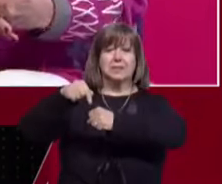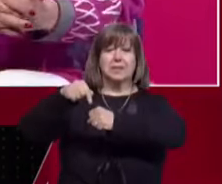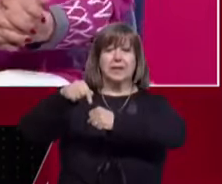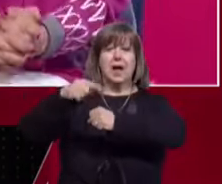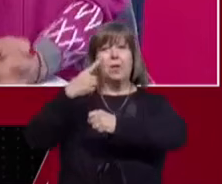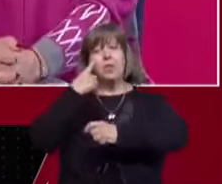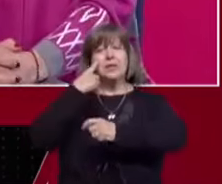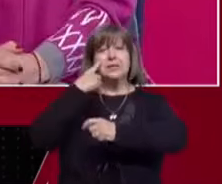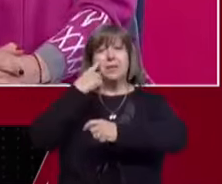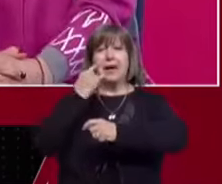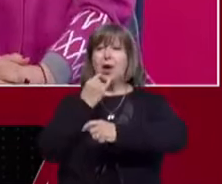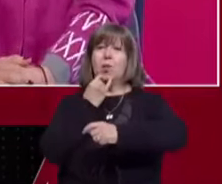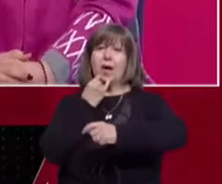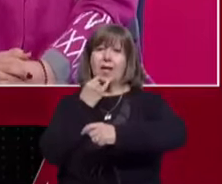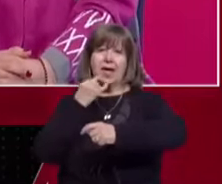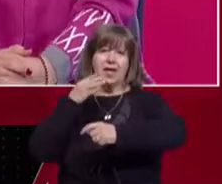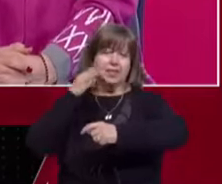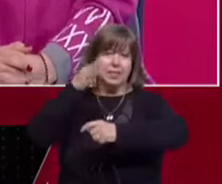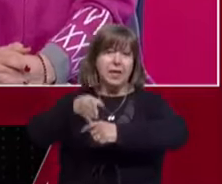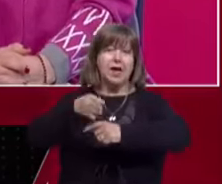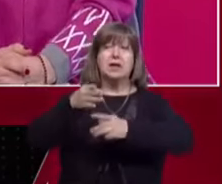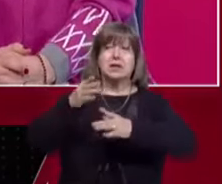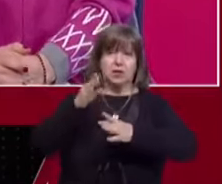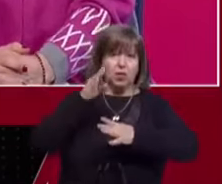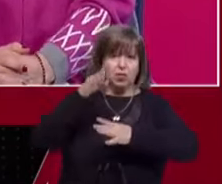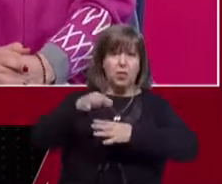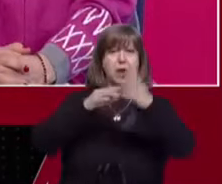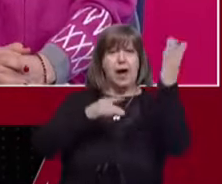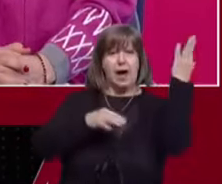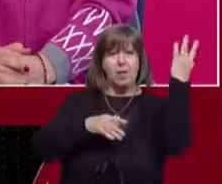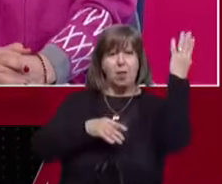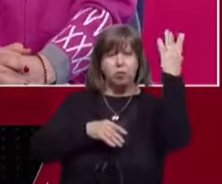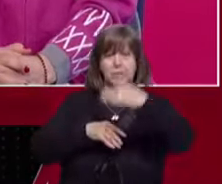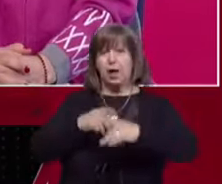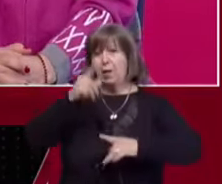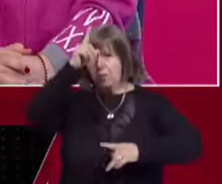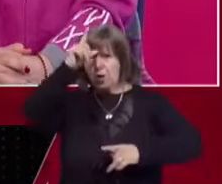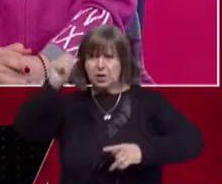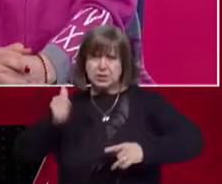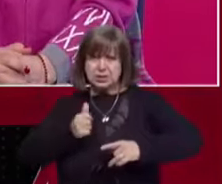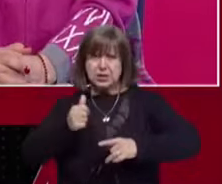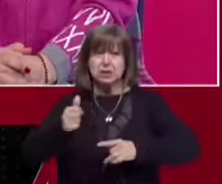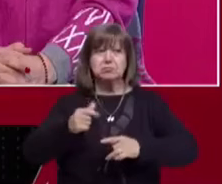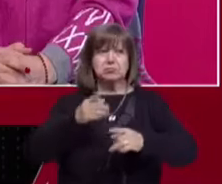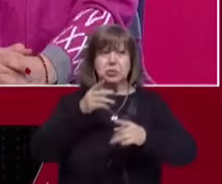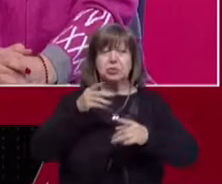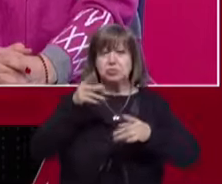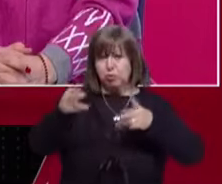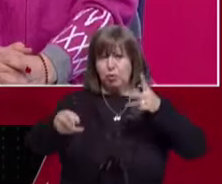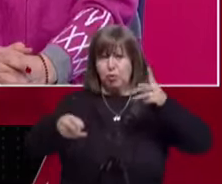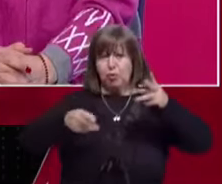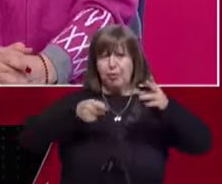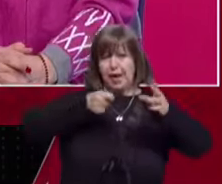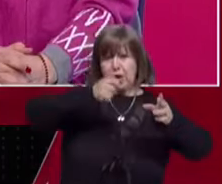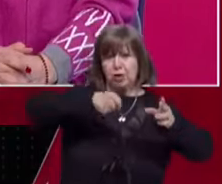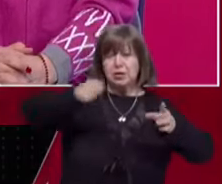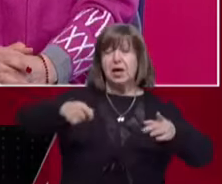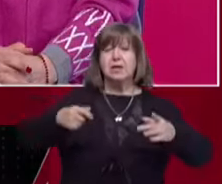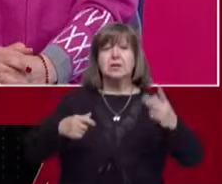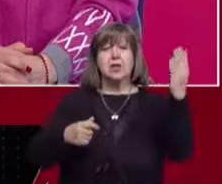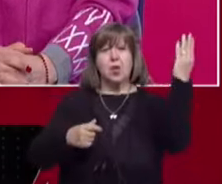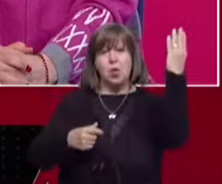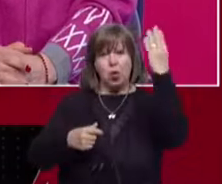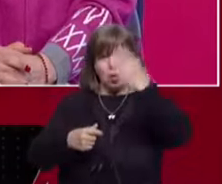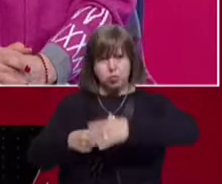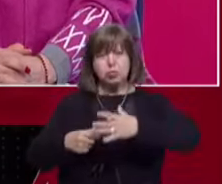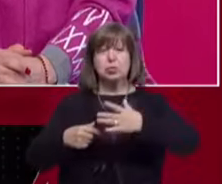Delegación Municipal Uspallata, la gente de Pamar, también vemos a la policía que están trabajando. Los daños